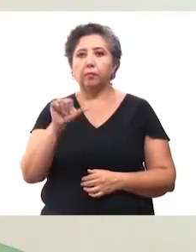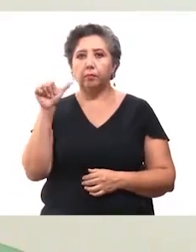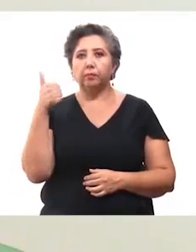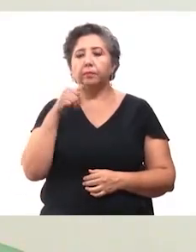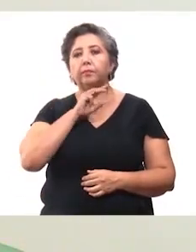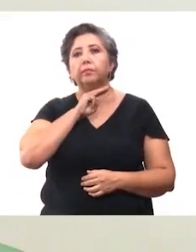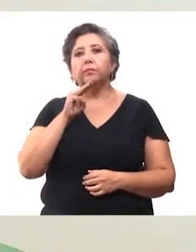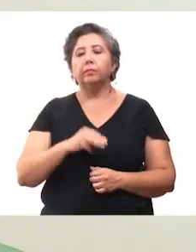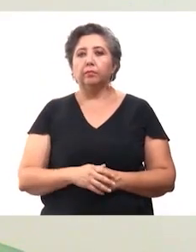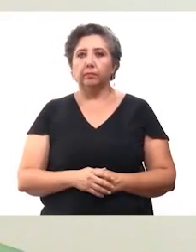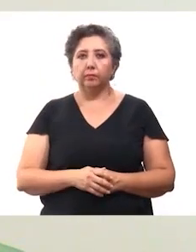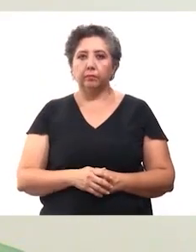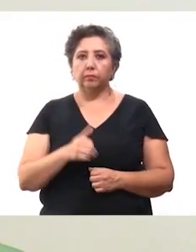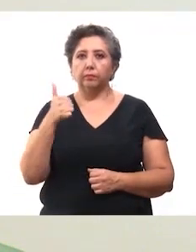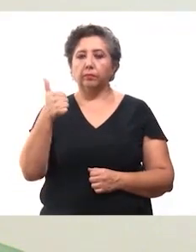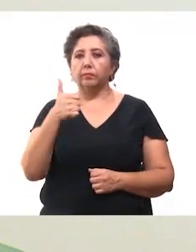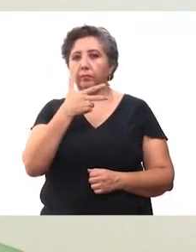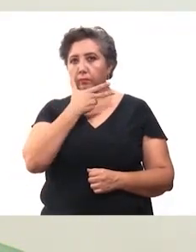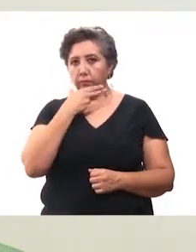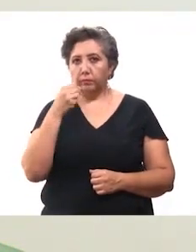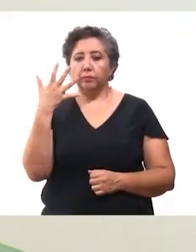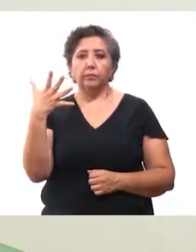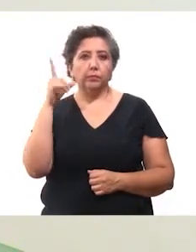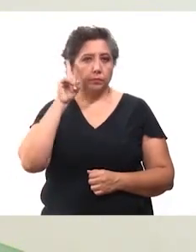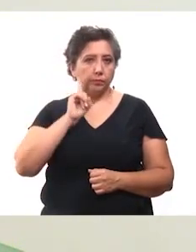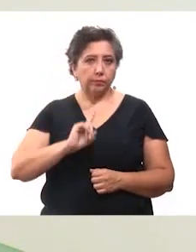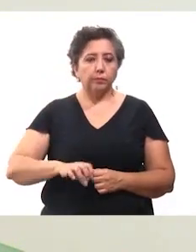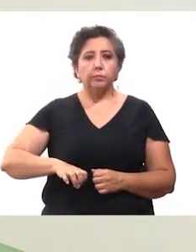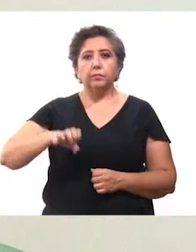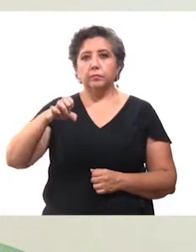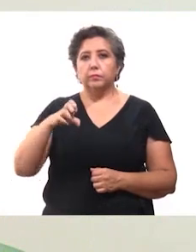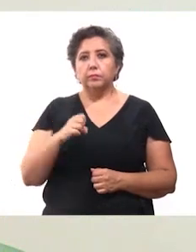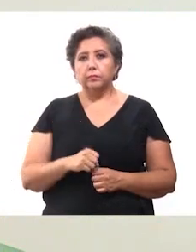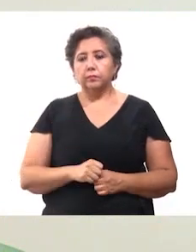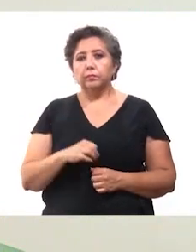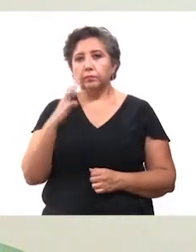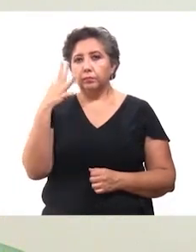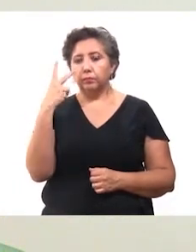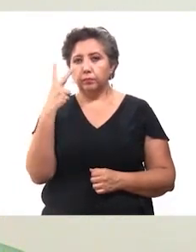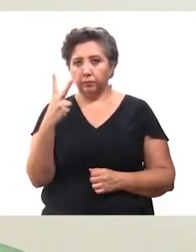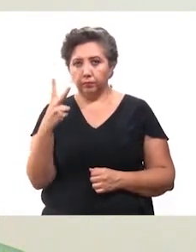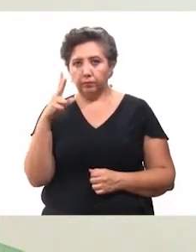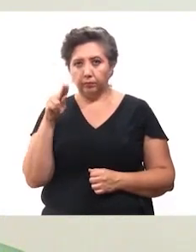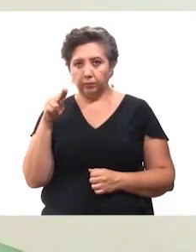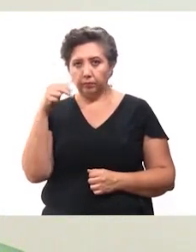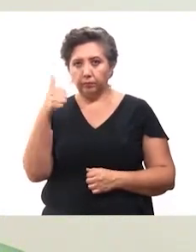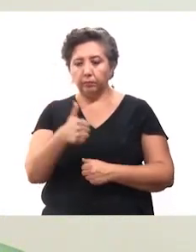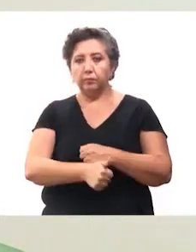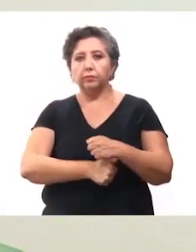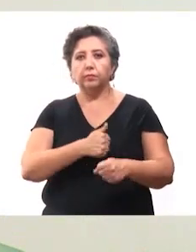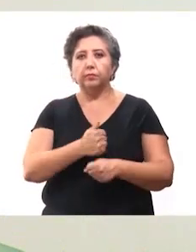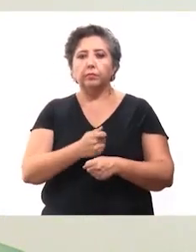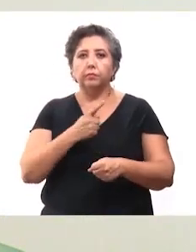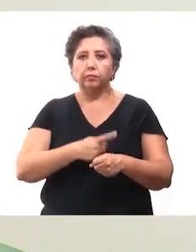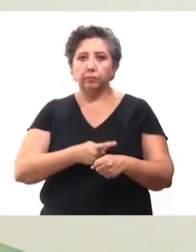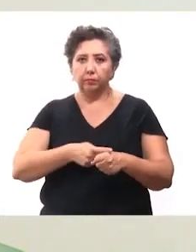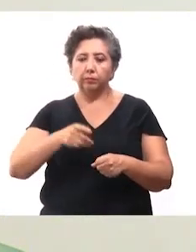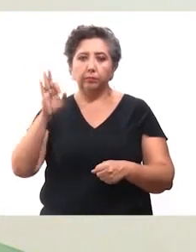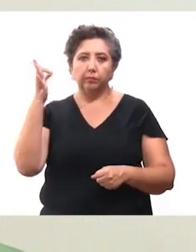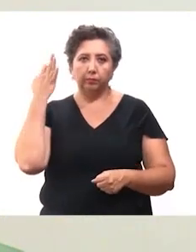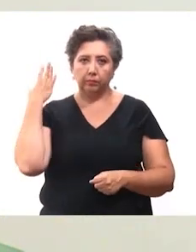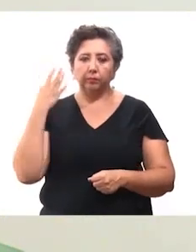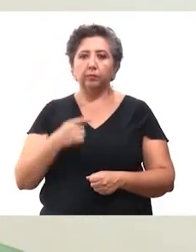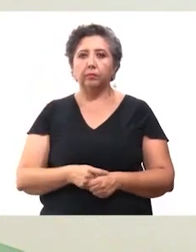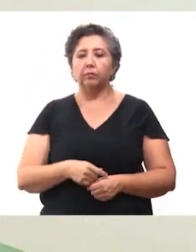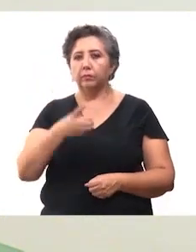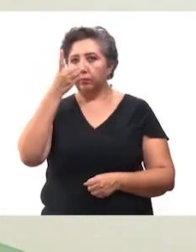11 fallecimientos, 6 hombres y 5 mujeres de un rango de edad de 52 a 86 años. Sus principales